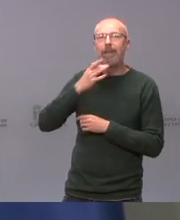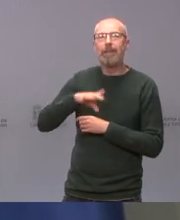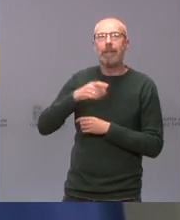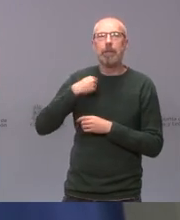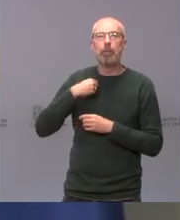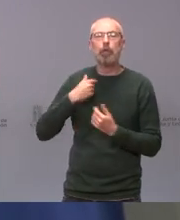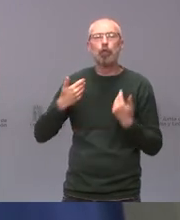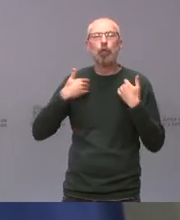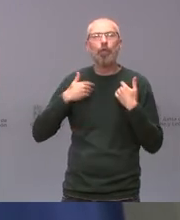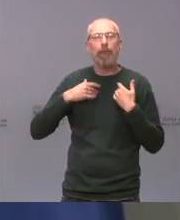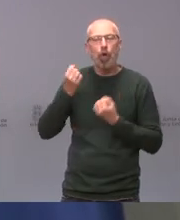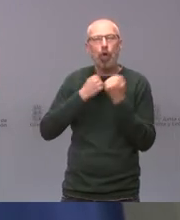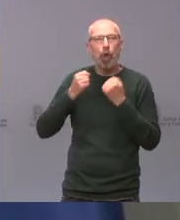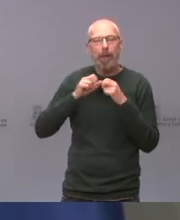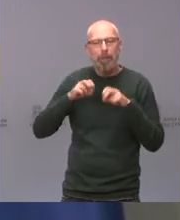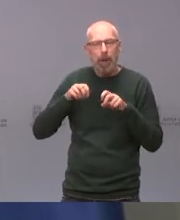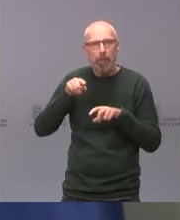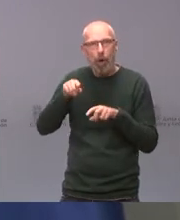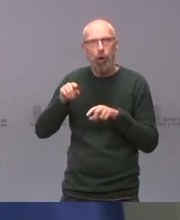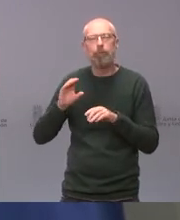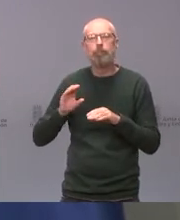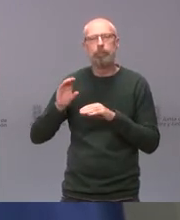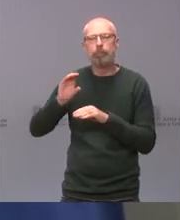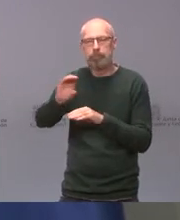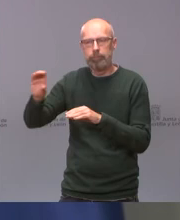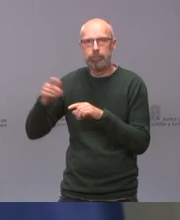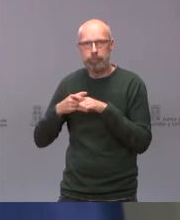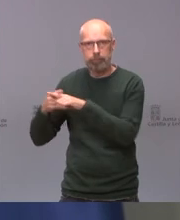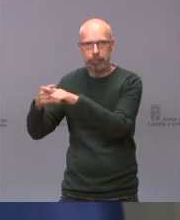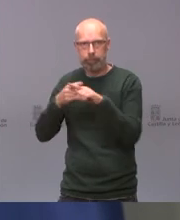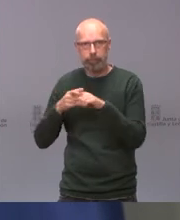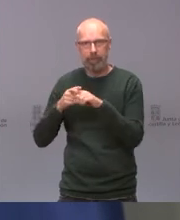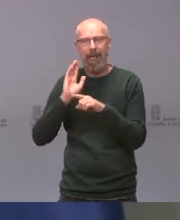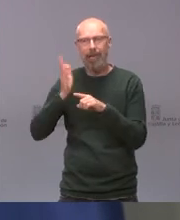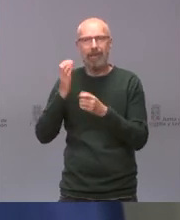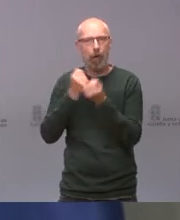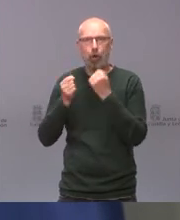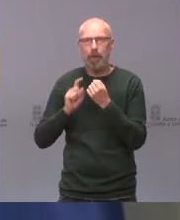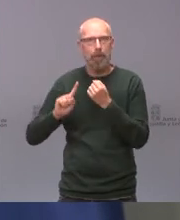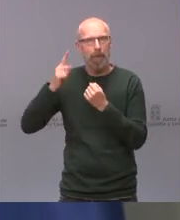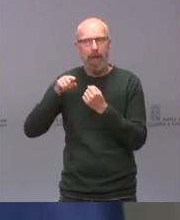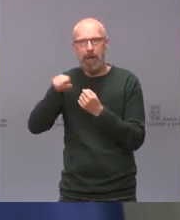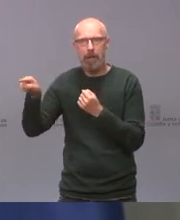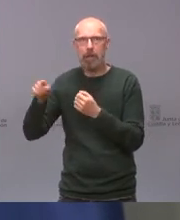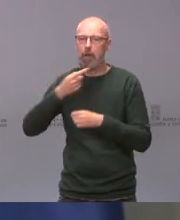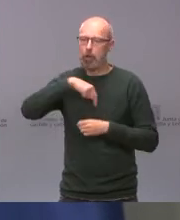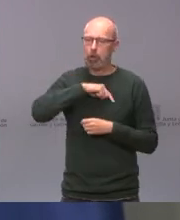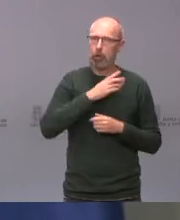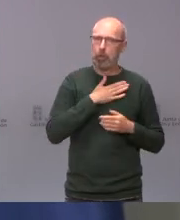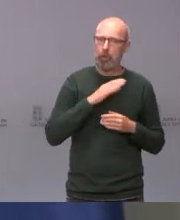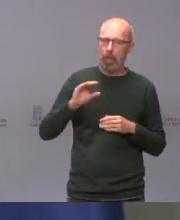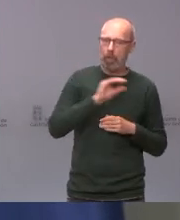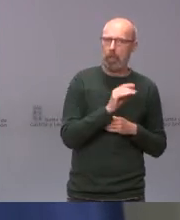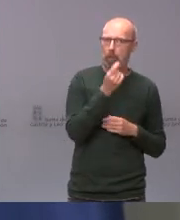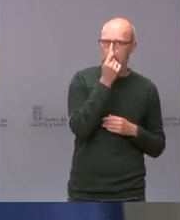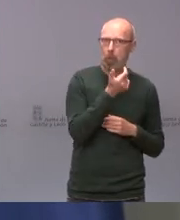económicamente y a los que más impacto en la economía han tenido. Y a nosotros nos han dado los que menos. Debe ser que somos los que